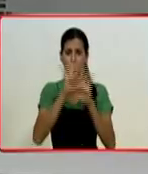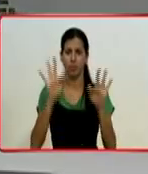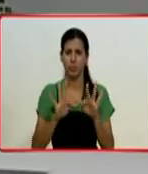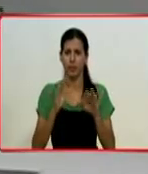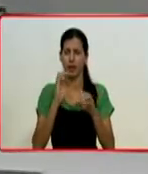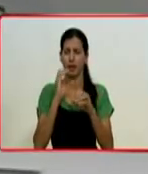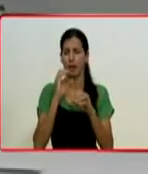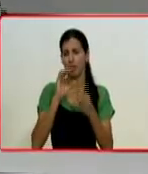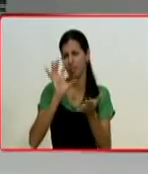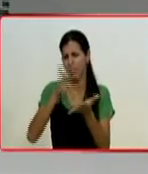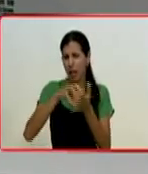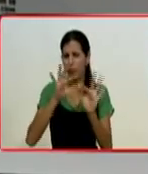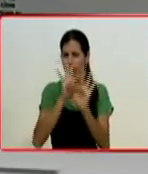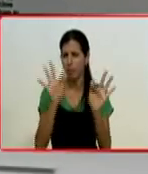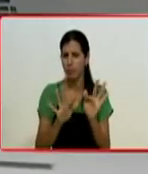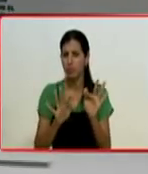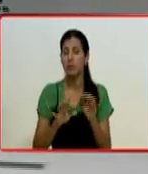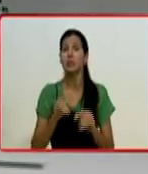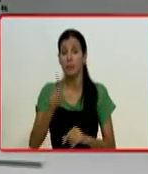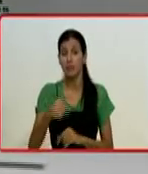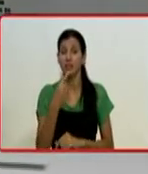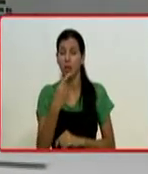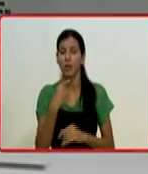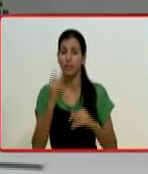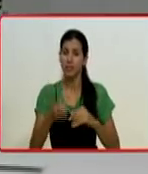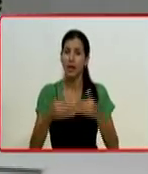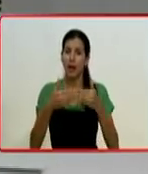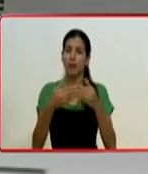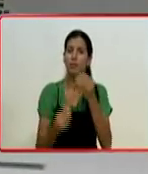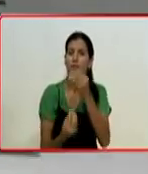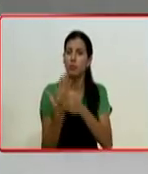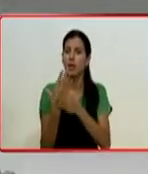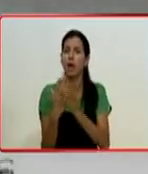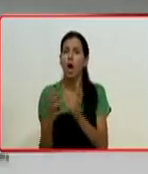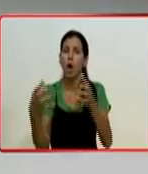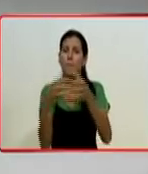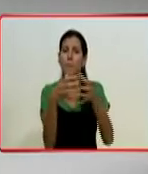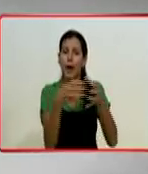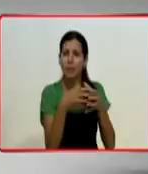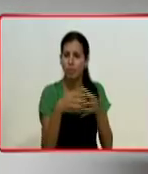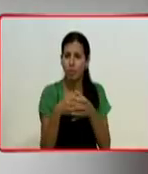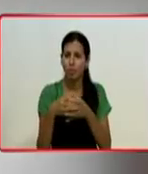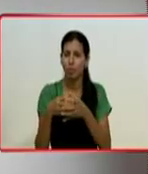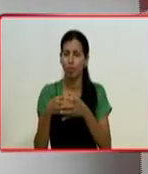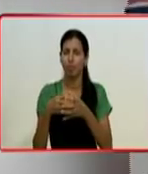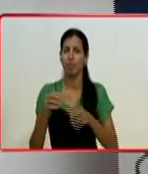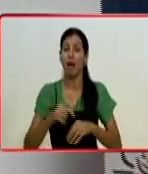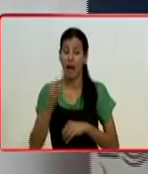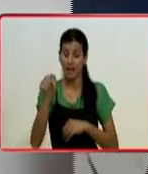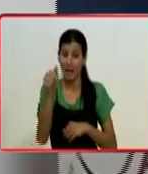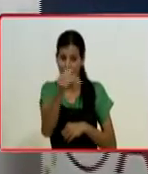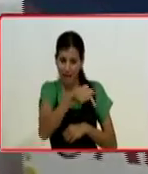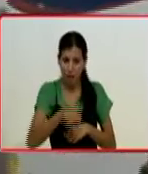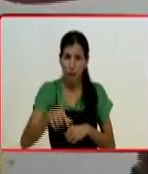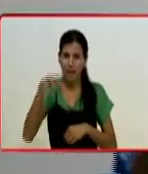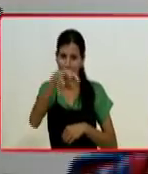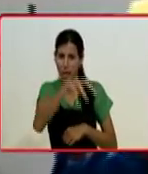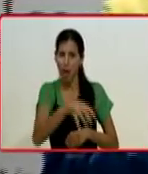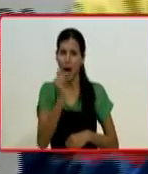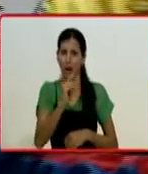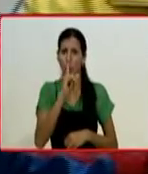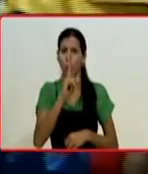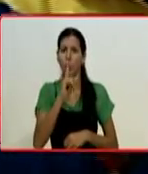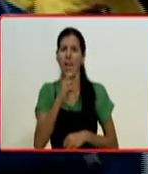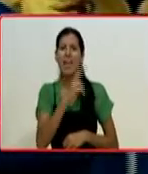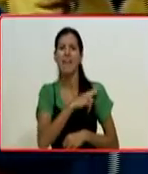también lo que son los comandos políticos militares en cada uno de los estados, de los cuales está conformado por un jefe civil y